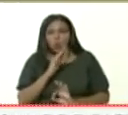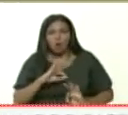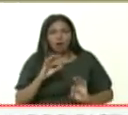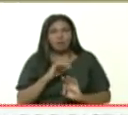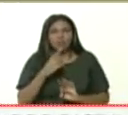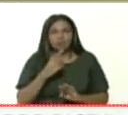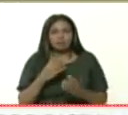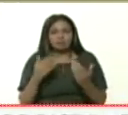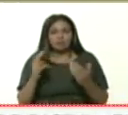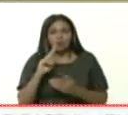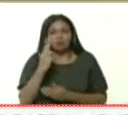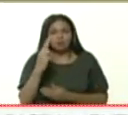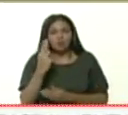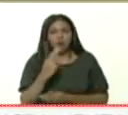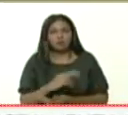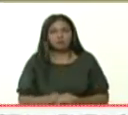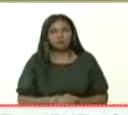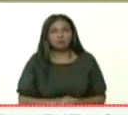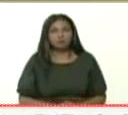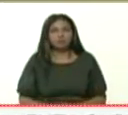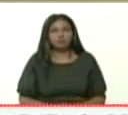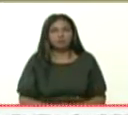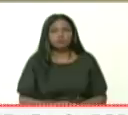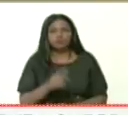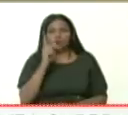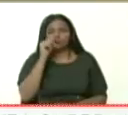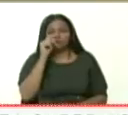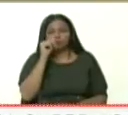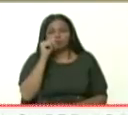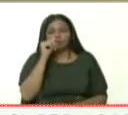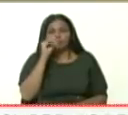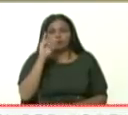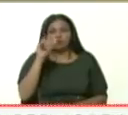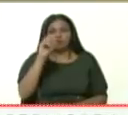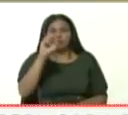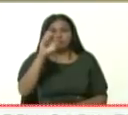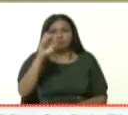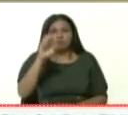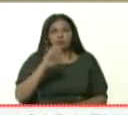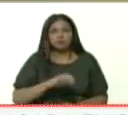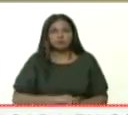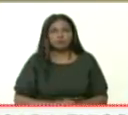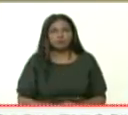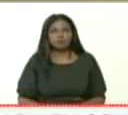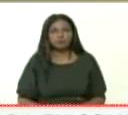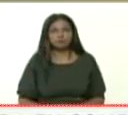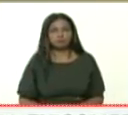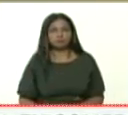ese gran uruguayo, ese gran suramericano, José Gervasio Artigas.